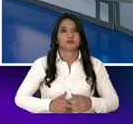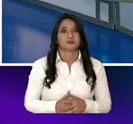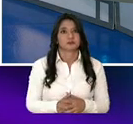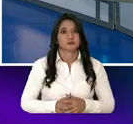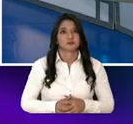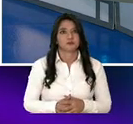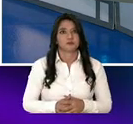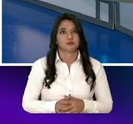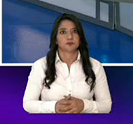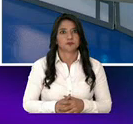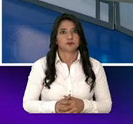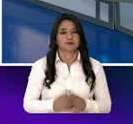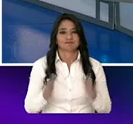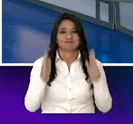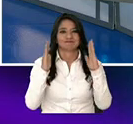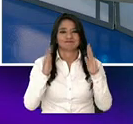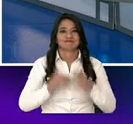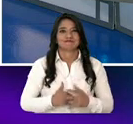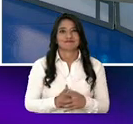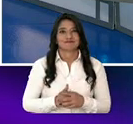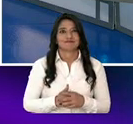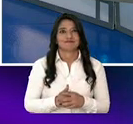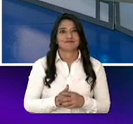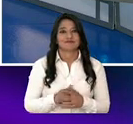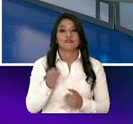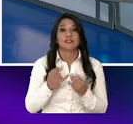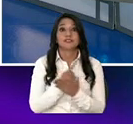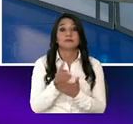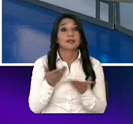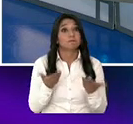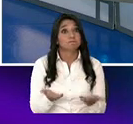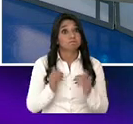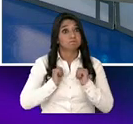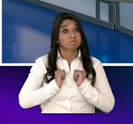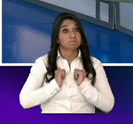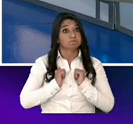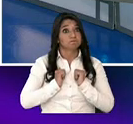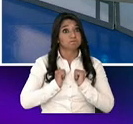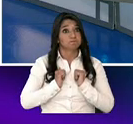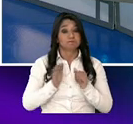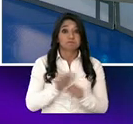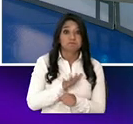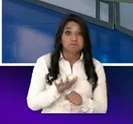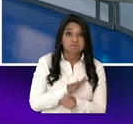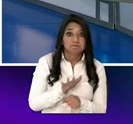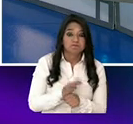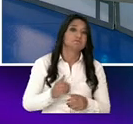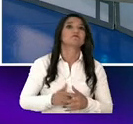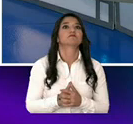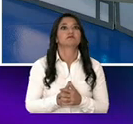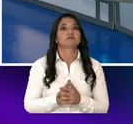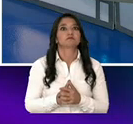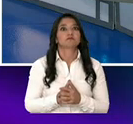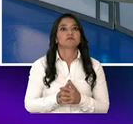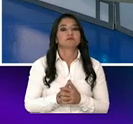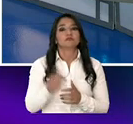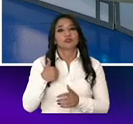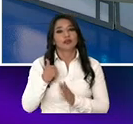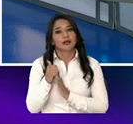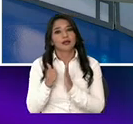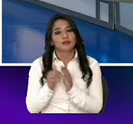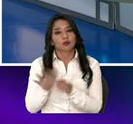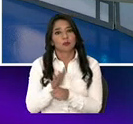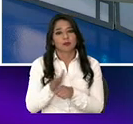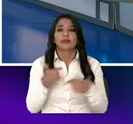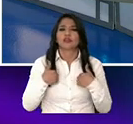que mucha atención. ¿Qué tienen para el fin de semana? ¿Descanso? ¿Agenda ocupada? Una agenda medio ocupadina.